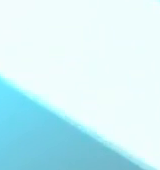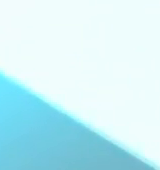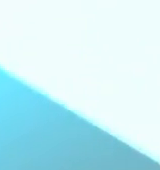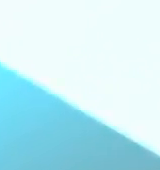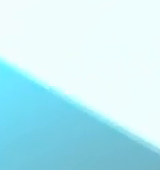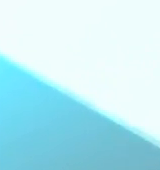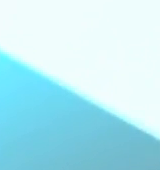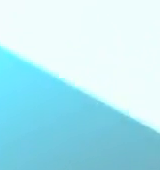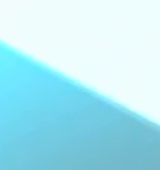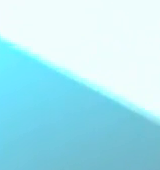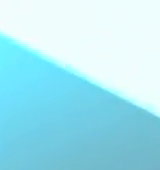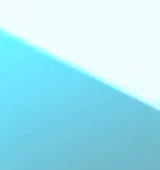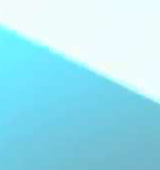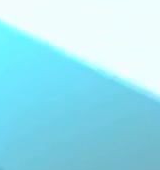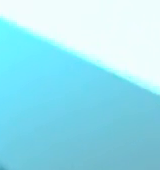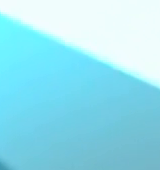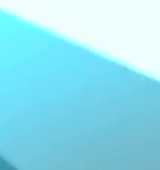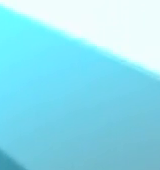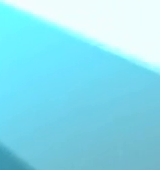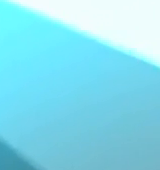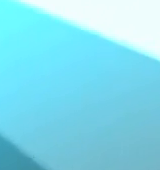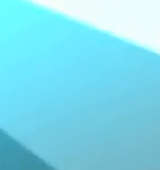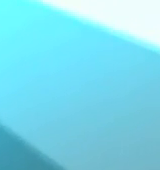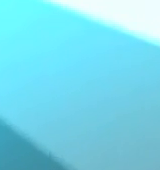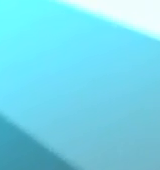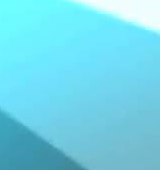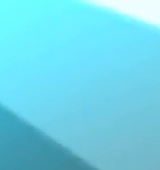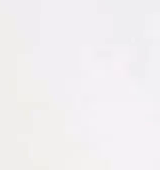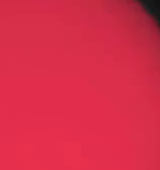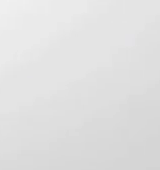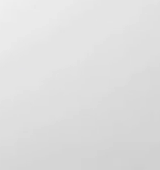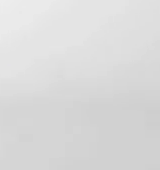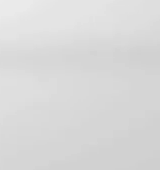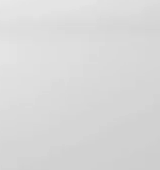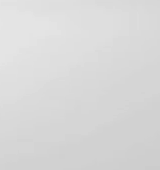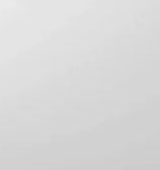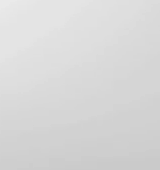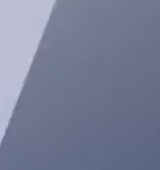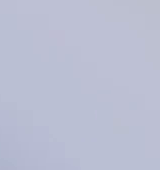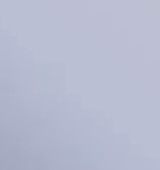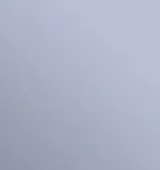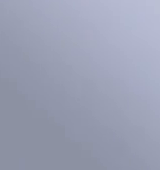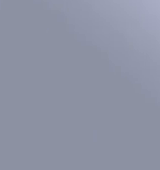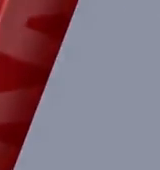bebe, no maneja. Y recuerden que vive sin droga.